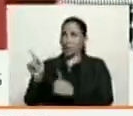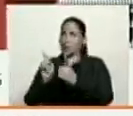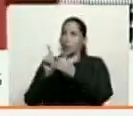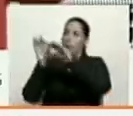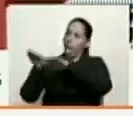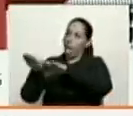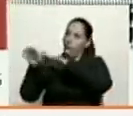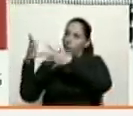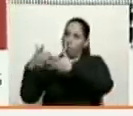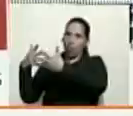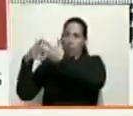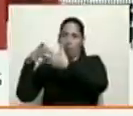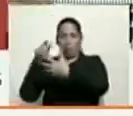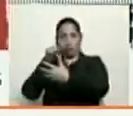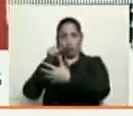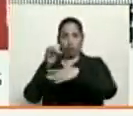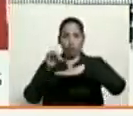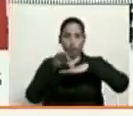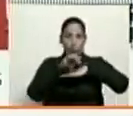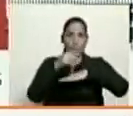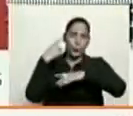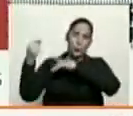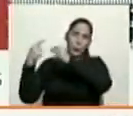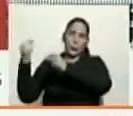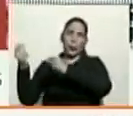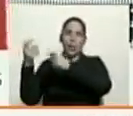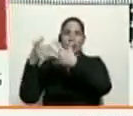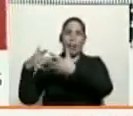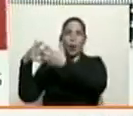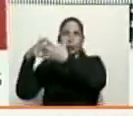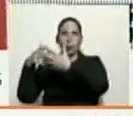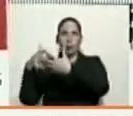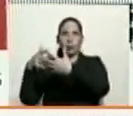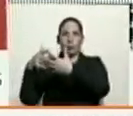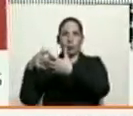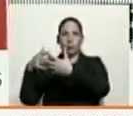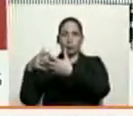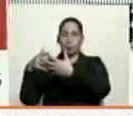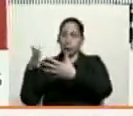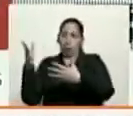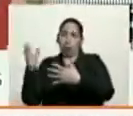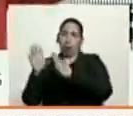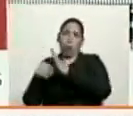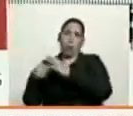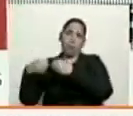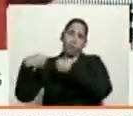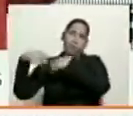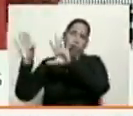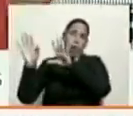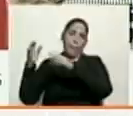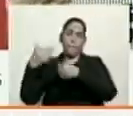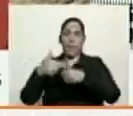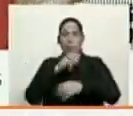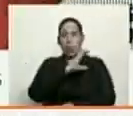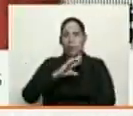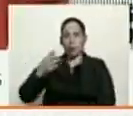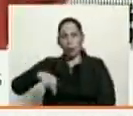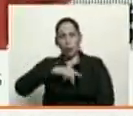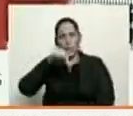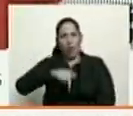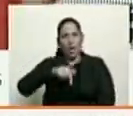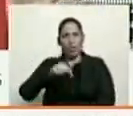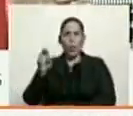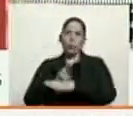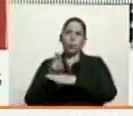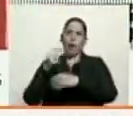ahora esas islas, la gente se está yendo para Estados Unidos. Agarren su Petrocaribe, pues. Cuando nosotros aquí, no, están